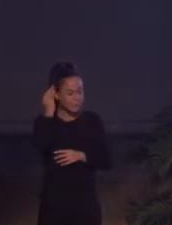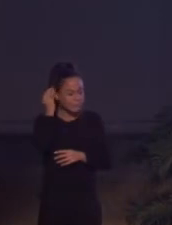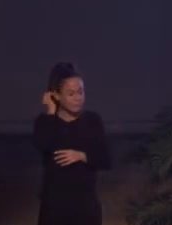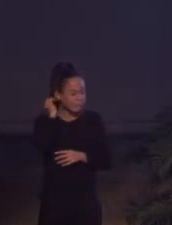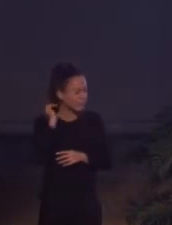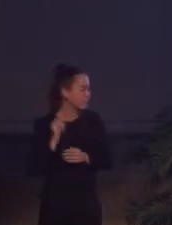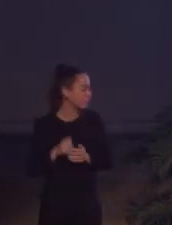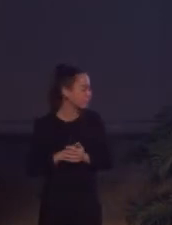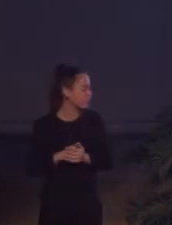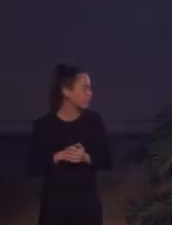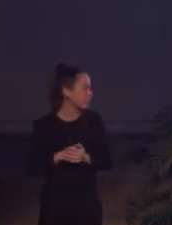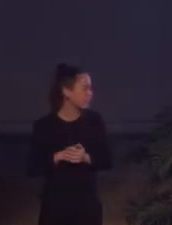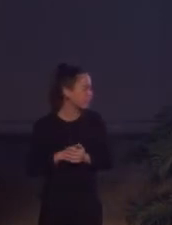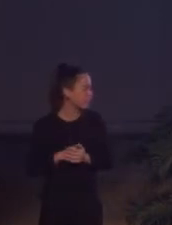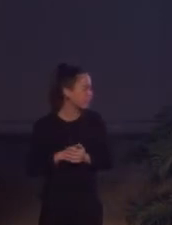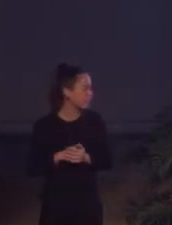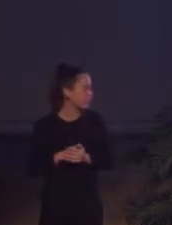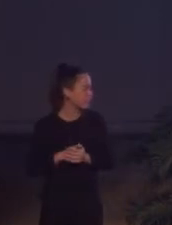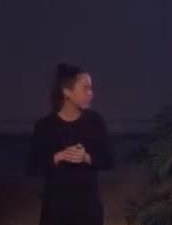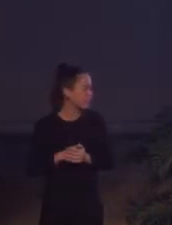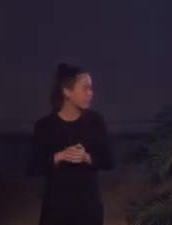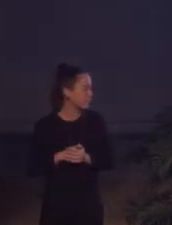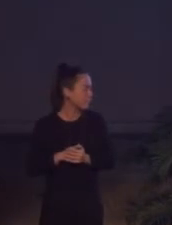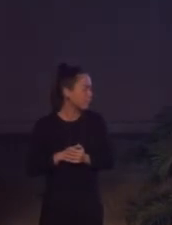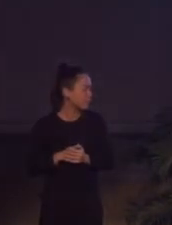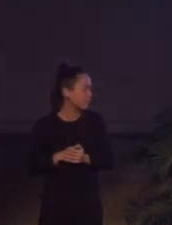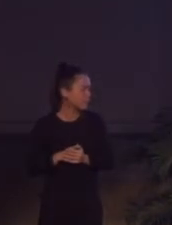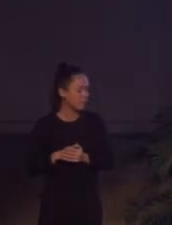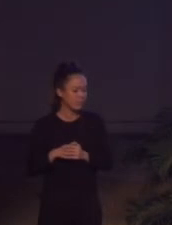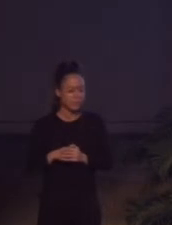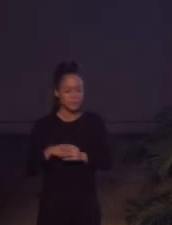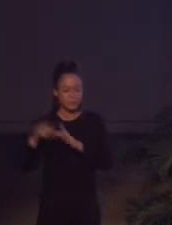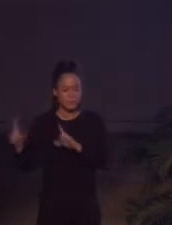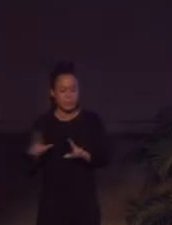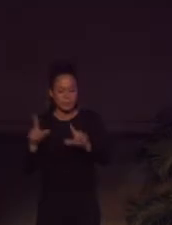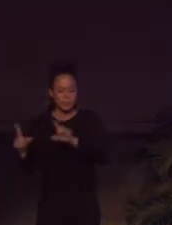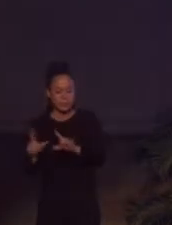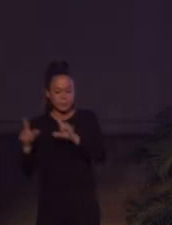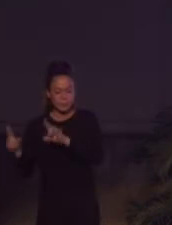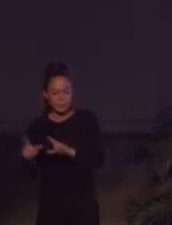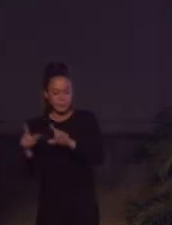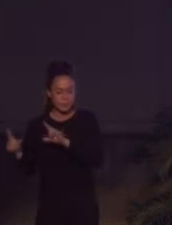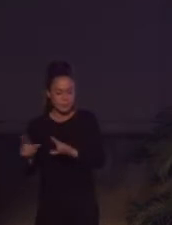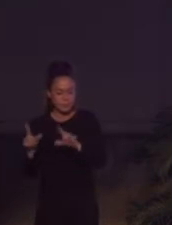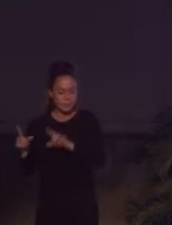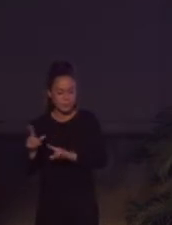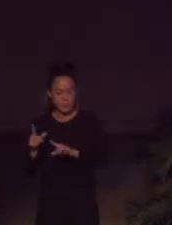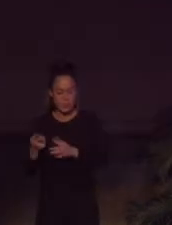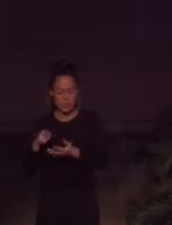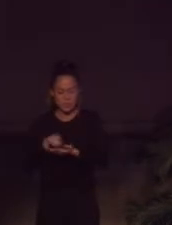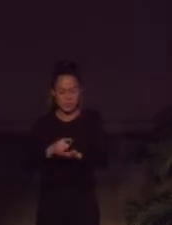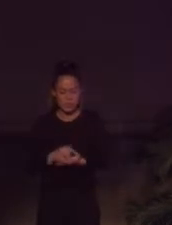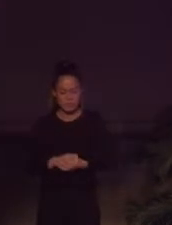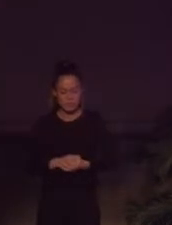Sí. Bueno, pues. Bueno, pues ya espera. Sí, luego lo que queráis, ¿eh? ¿Qué pasó ya, Marian? Sí.